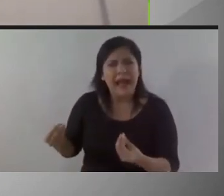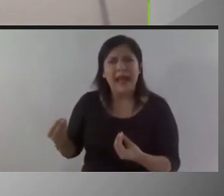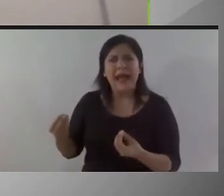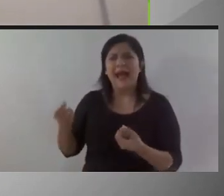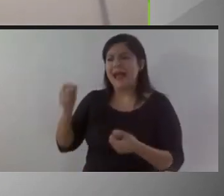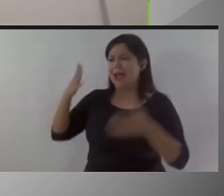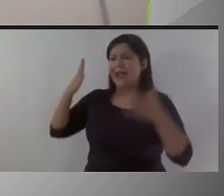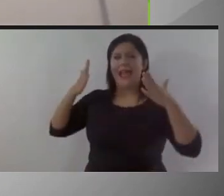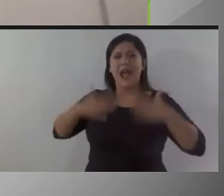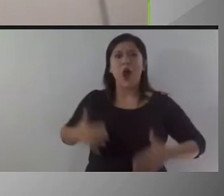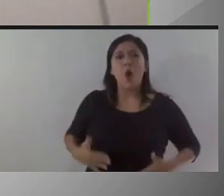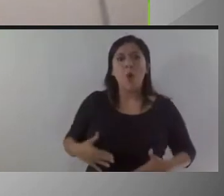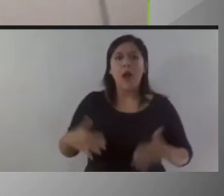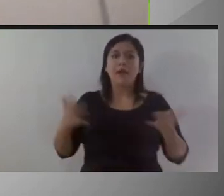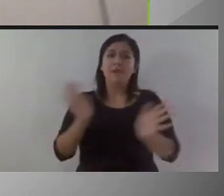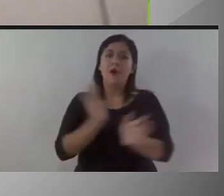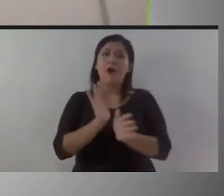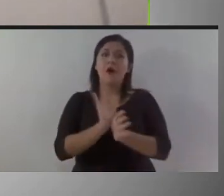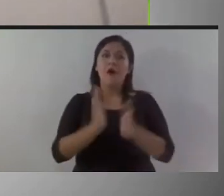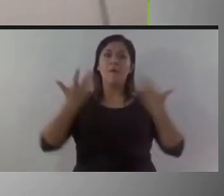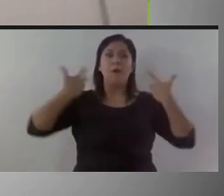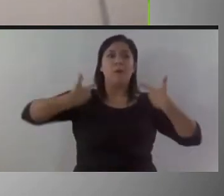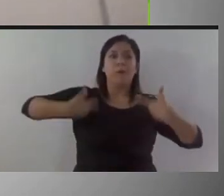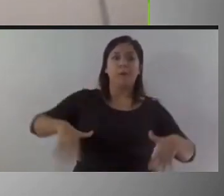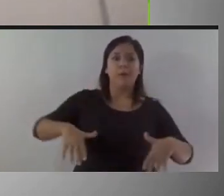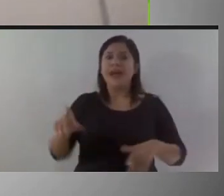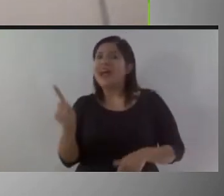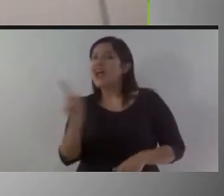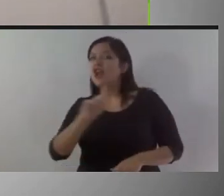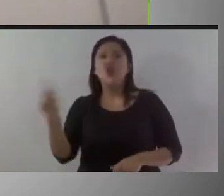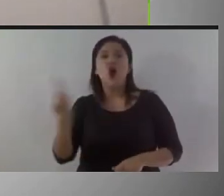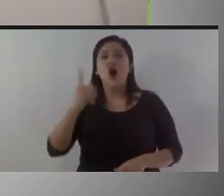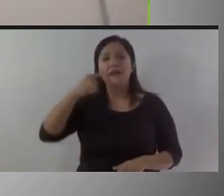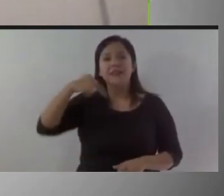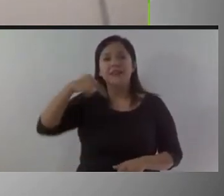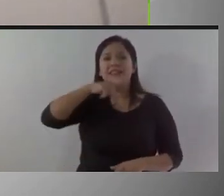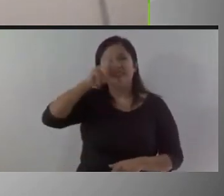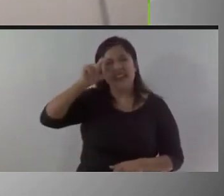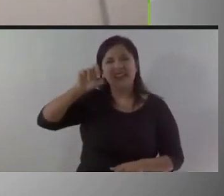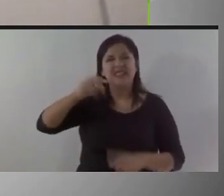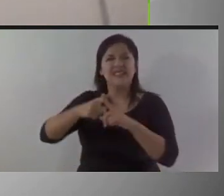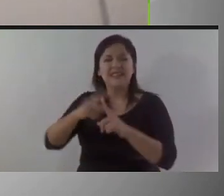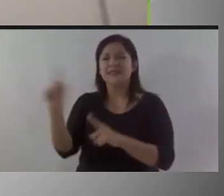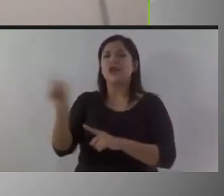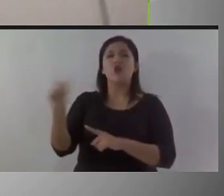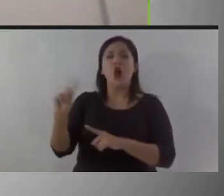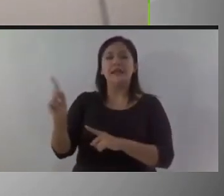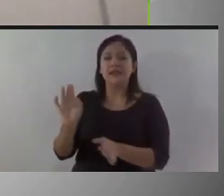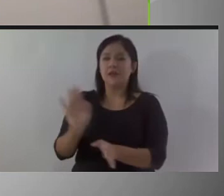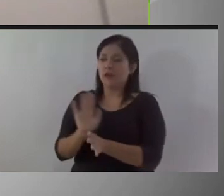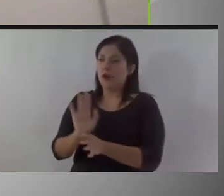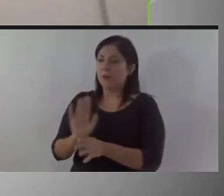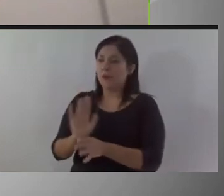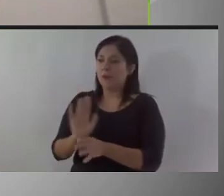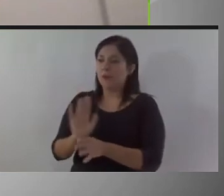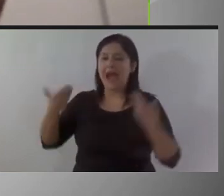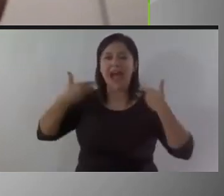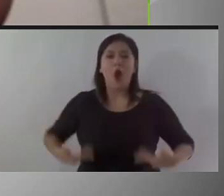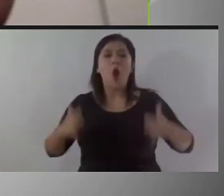se considera un cuerpo no intersex, lo que las personas intersex llamamos un cuerpo